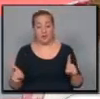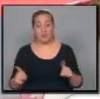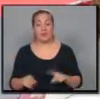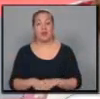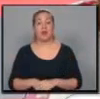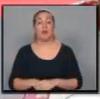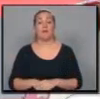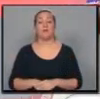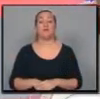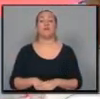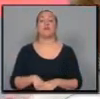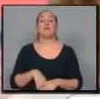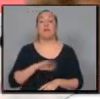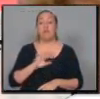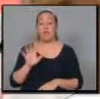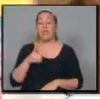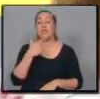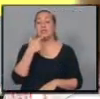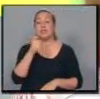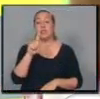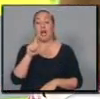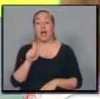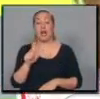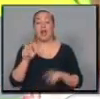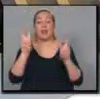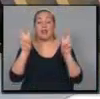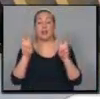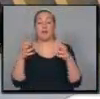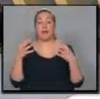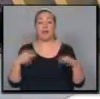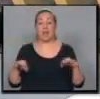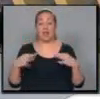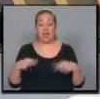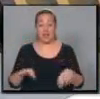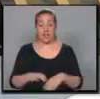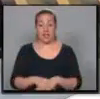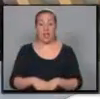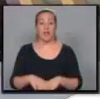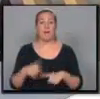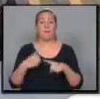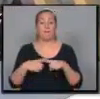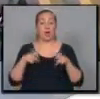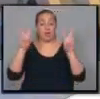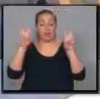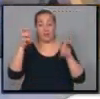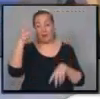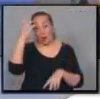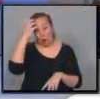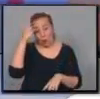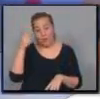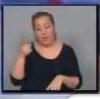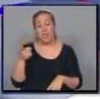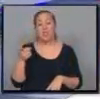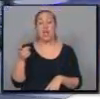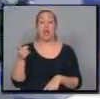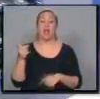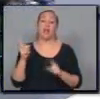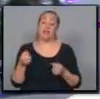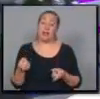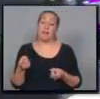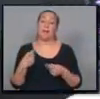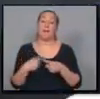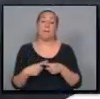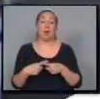Milagro Sala, es un tema delicado que se juega a dos puntas, ¿no? Por el lado judicial, una de las puntas, y por el otro, el